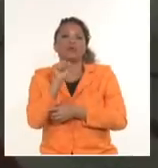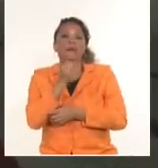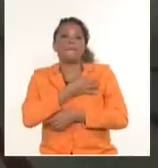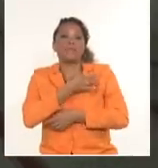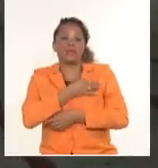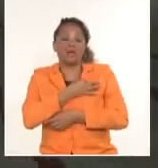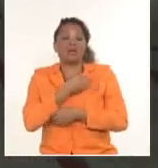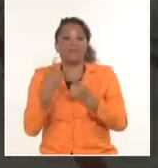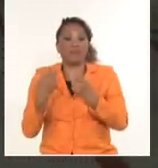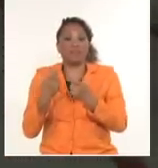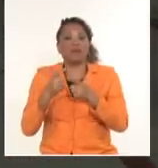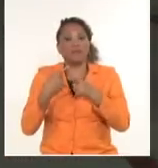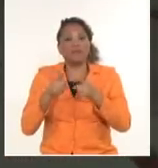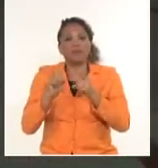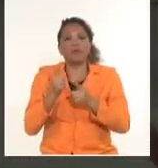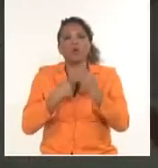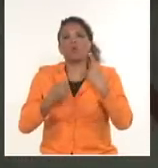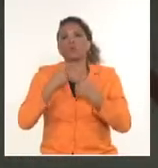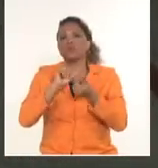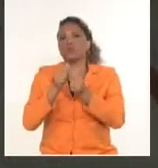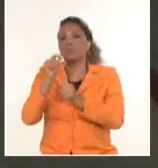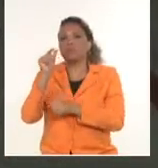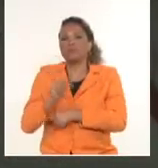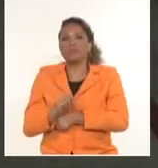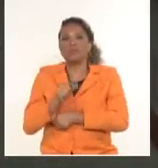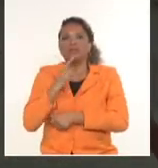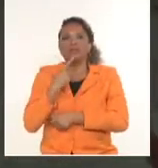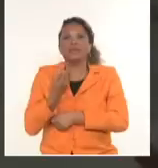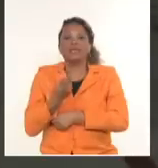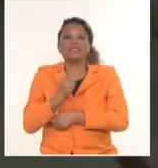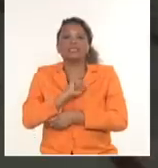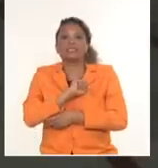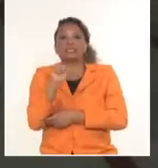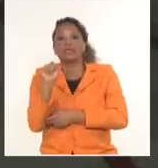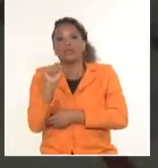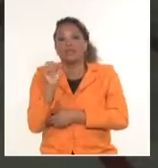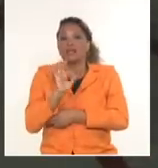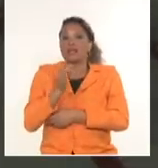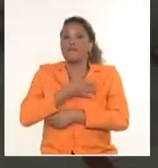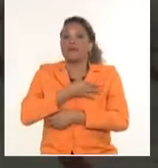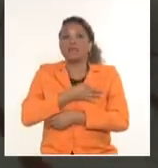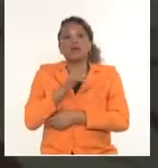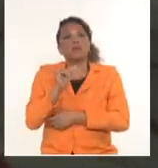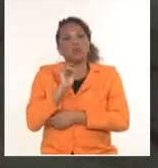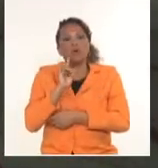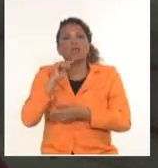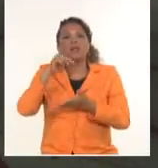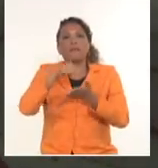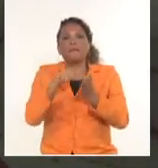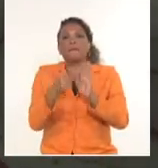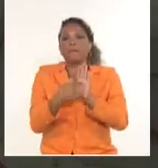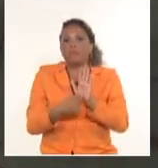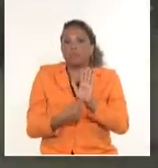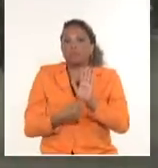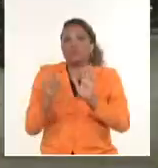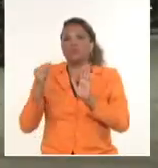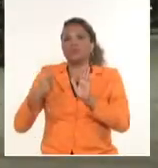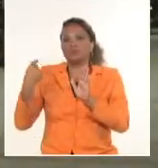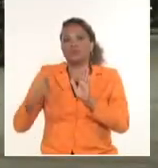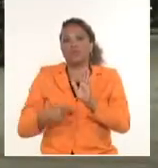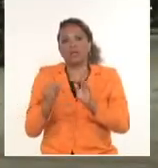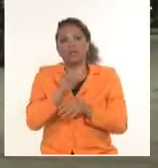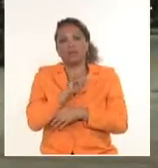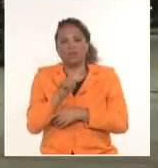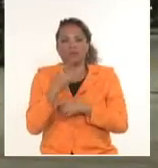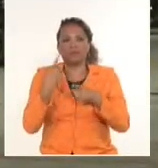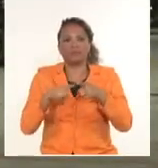hubo atletas, por supuesto, sin pronóstico de alcanzar una de ellas, que superaron marcas personales. También hubo hitos, como el que consiguieron Yusnelis